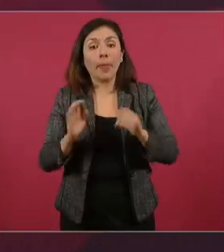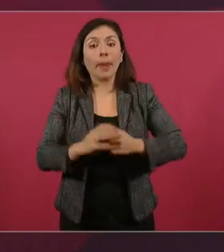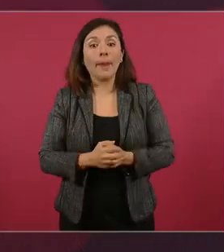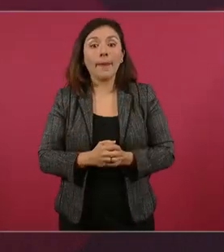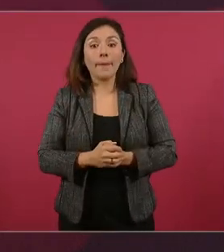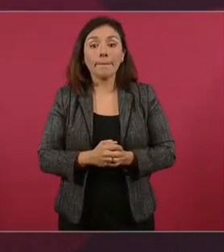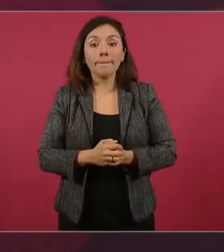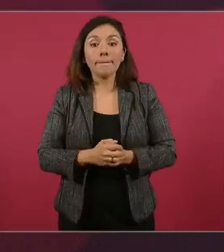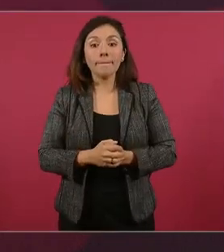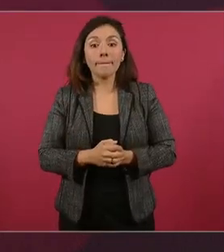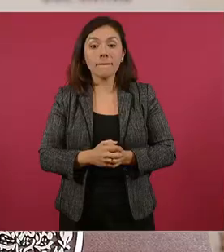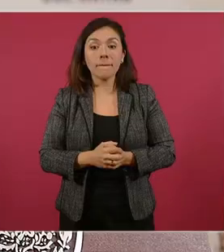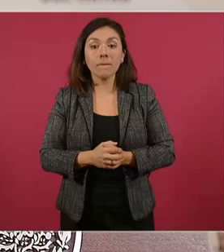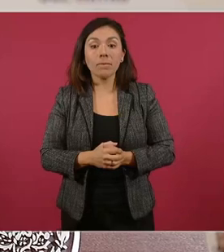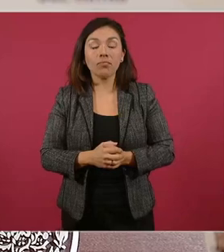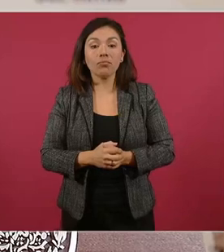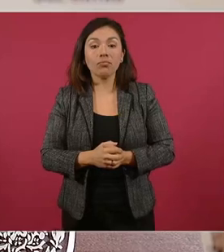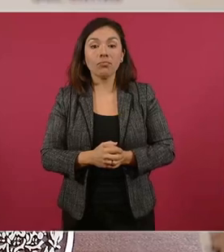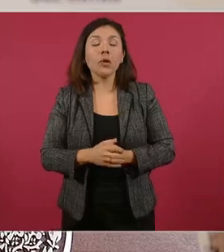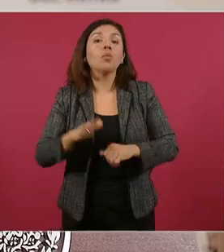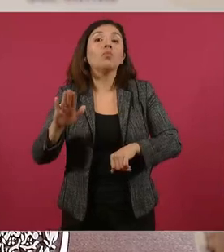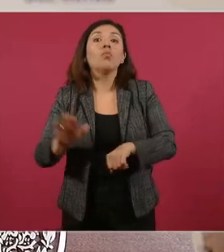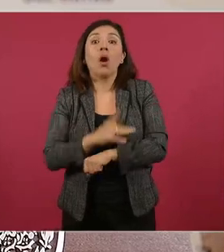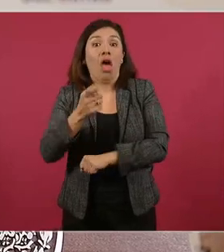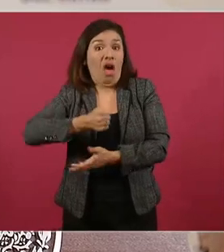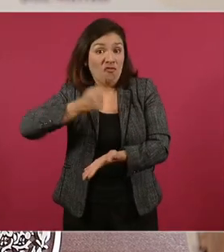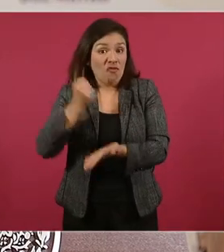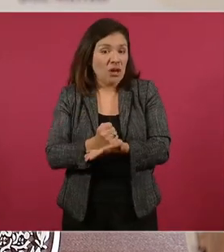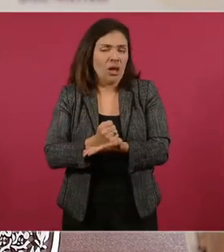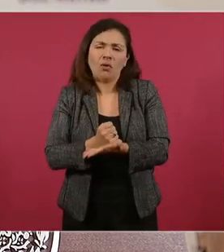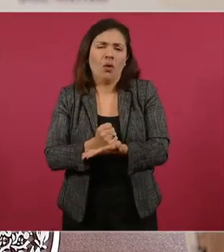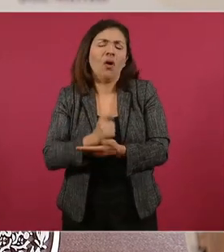porque es voluntario.